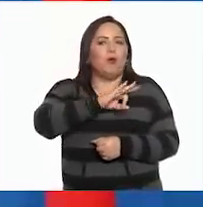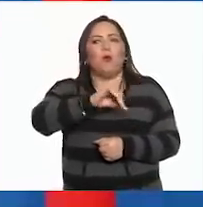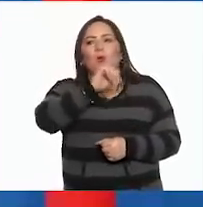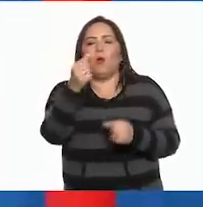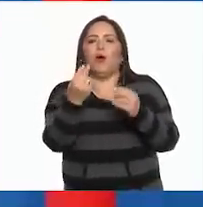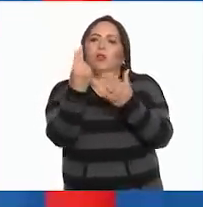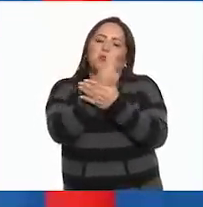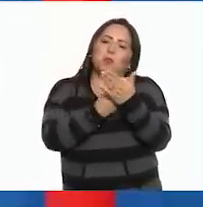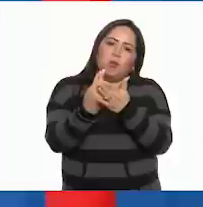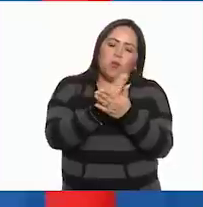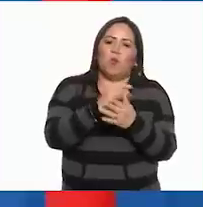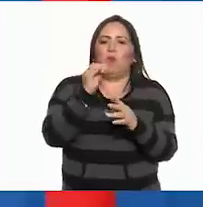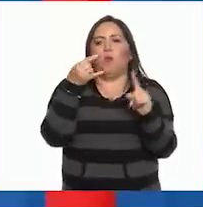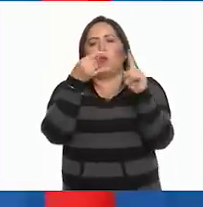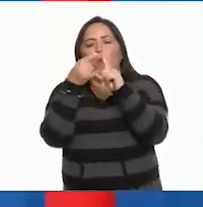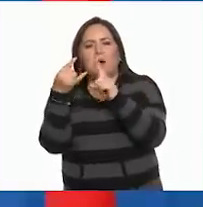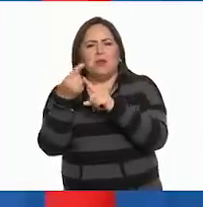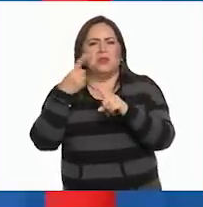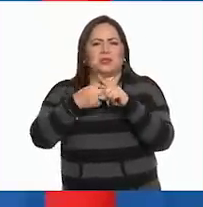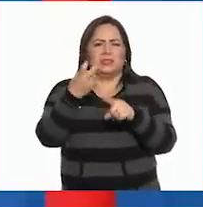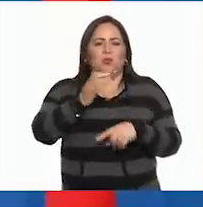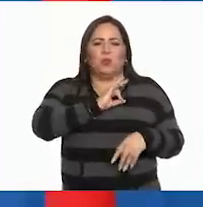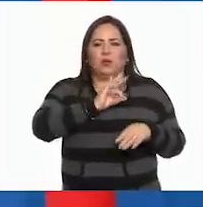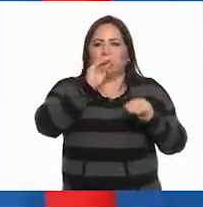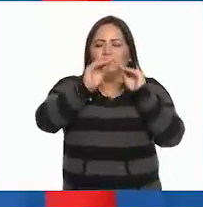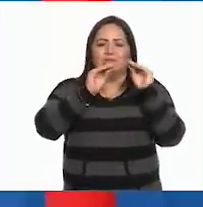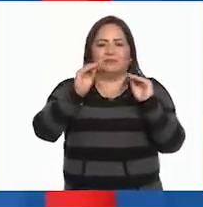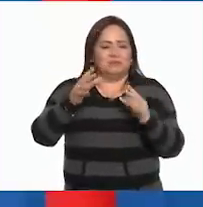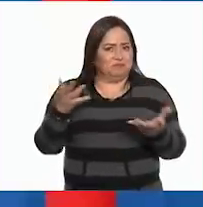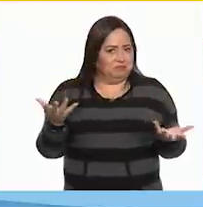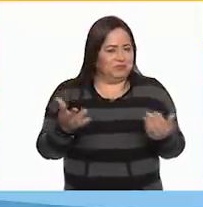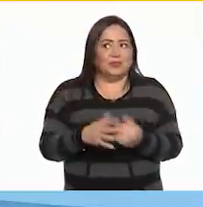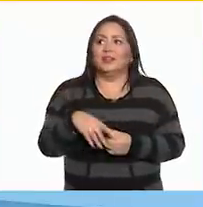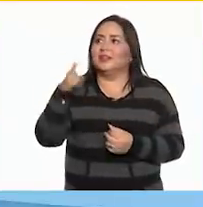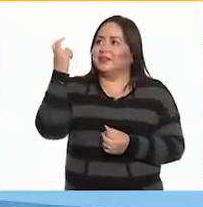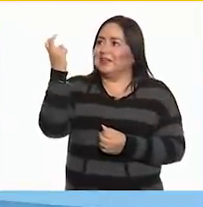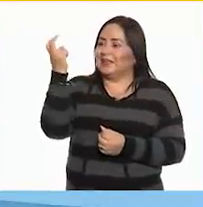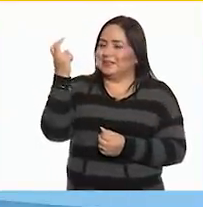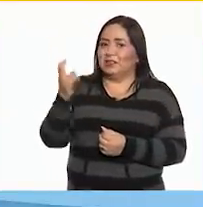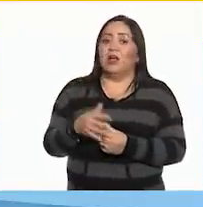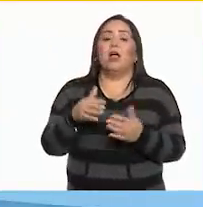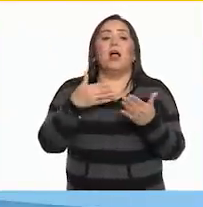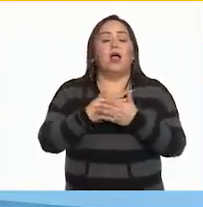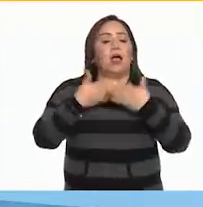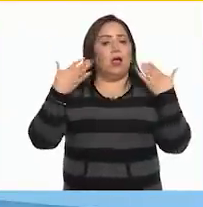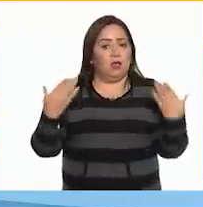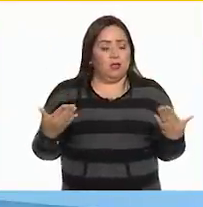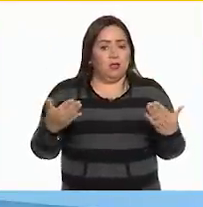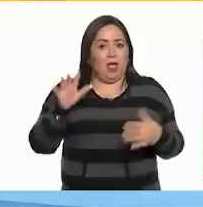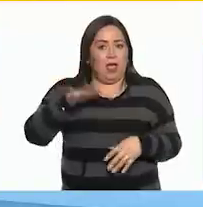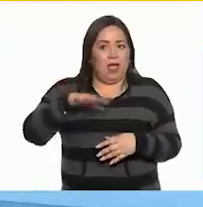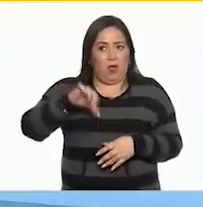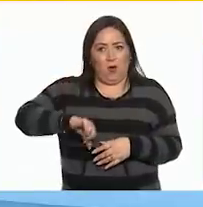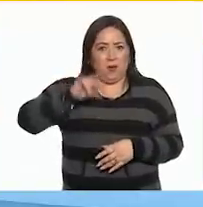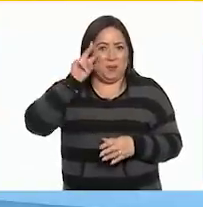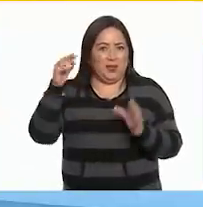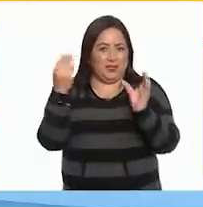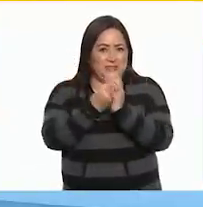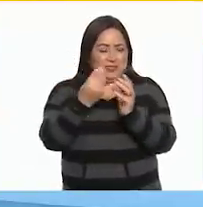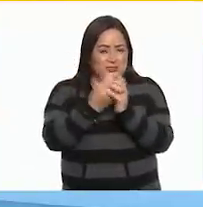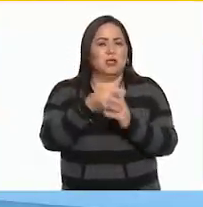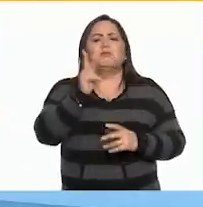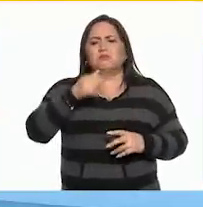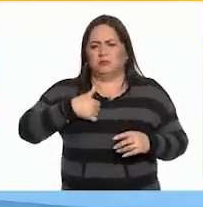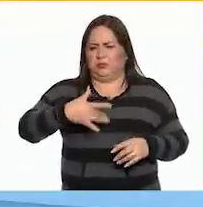crear dibujos o cuadros y así poder adornar nuestras casas. Así es, Jenny. Ahora sí, con lo visto en la clase de hoy,